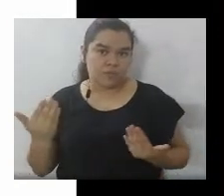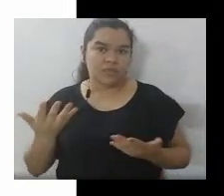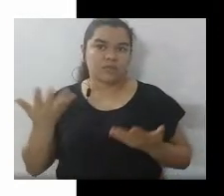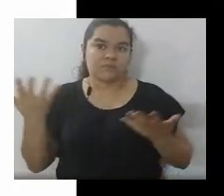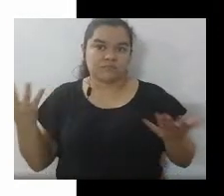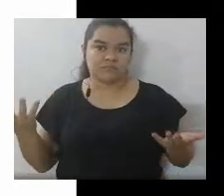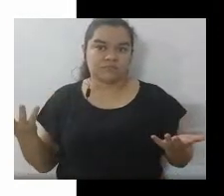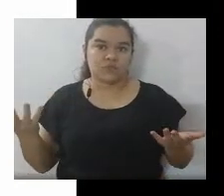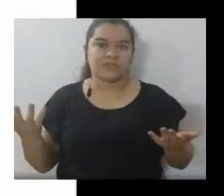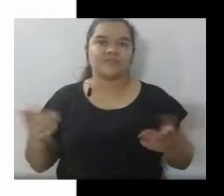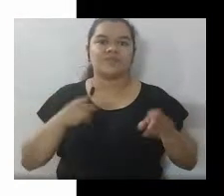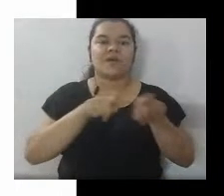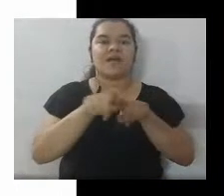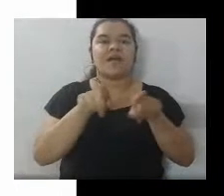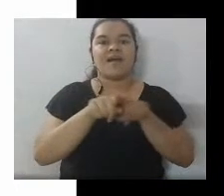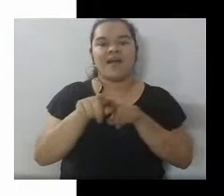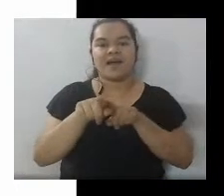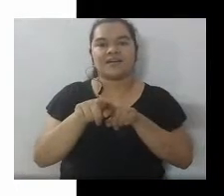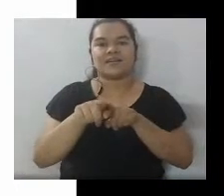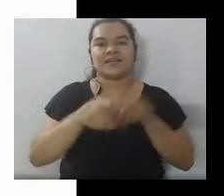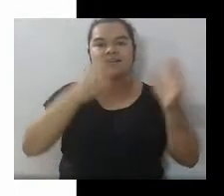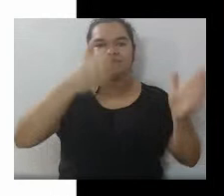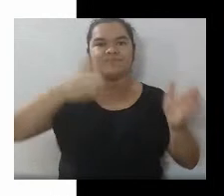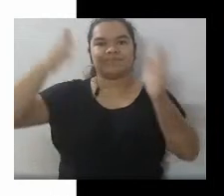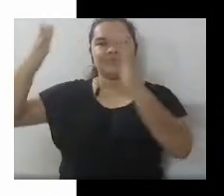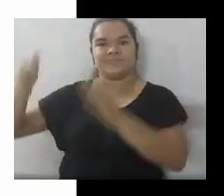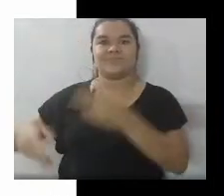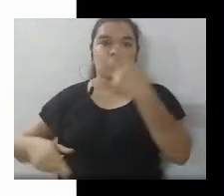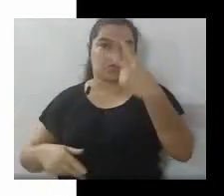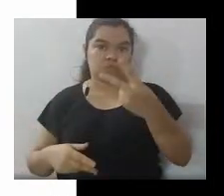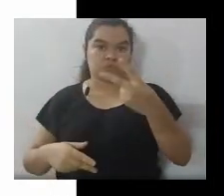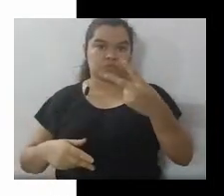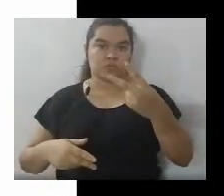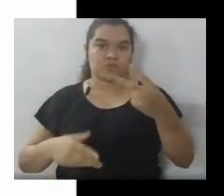la carrera está organizada de esta manera, ¿no?